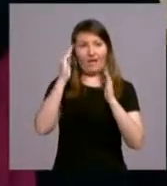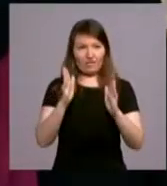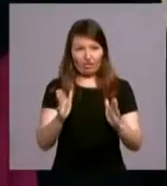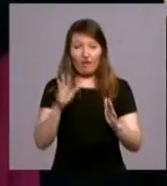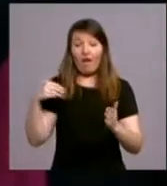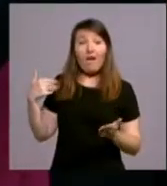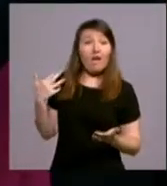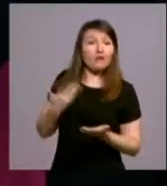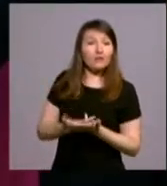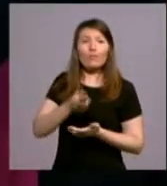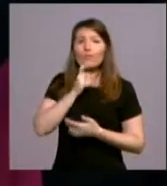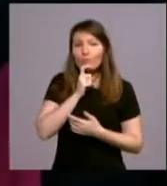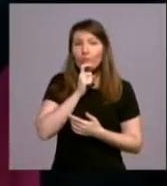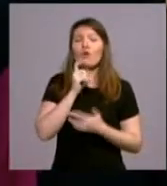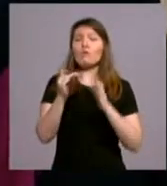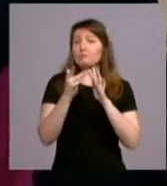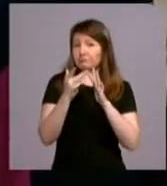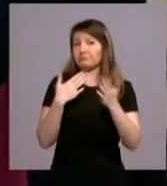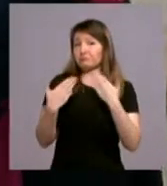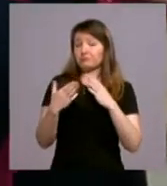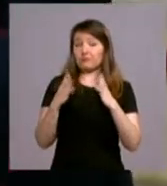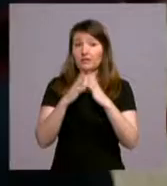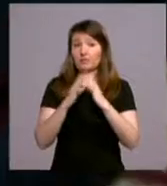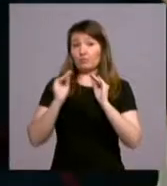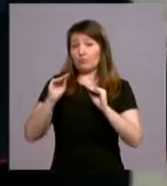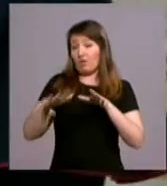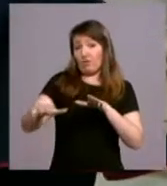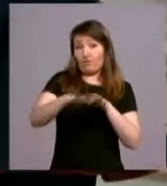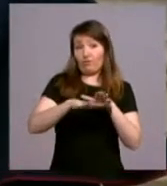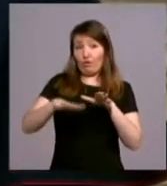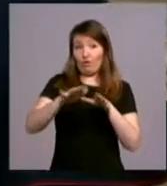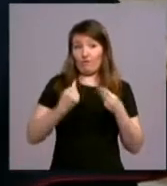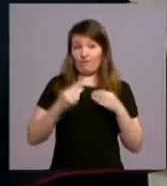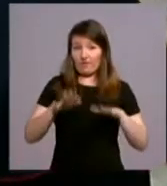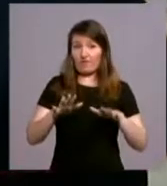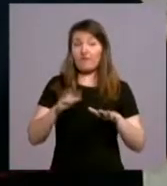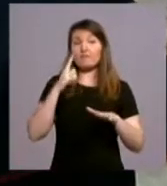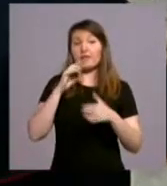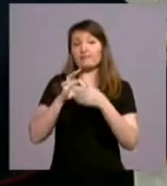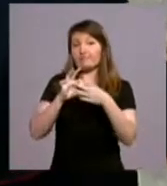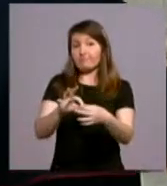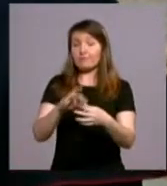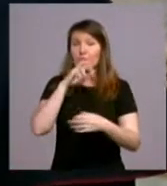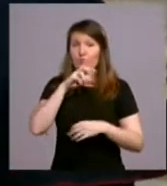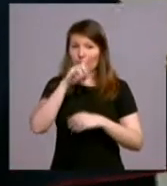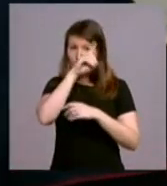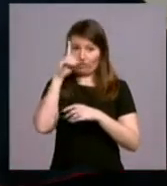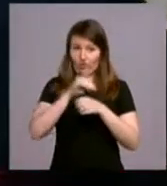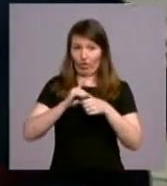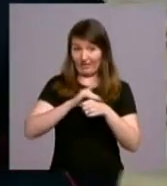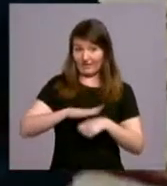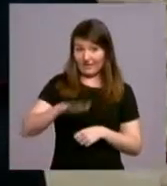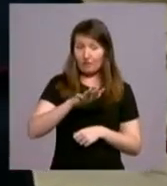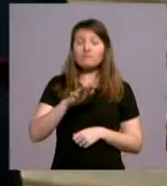oriental mantenían relación con la iglesia local del sitio en el que residen, confiados al obispo diocesano. Hay que decir que la Conferencia